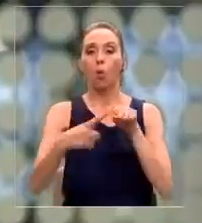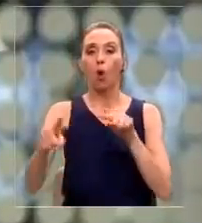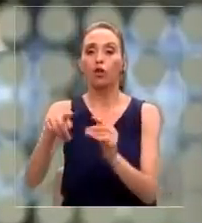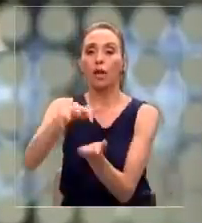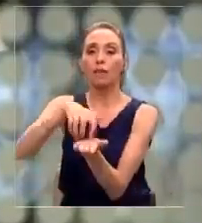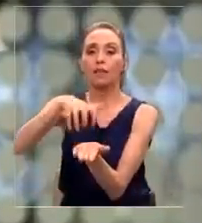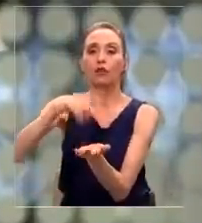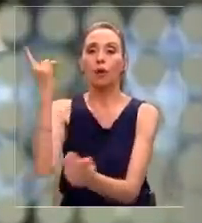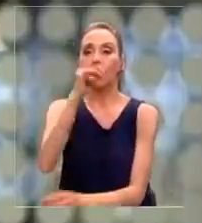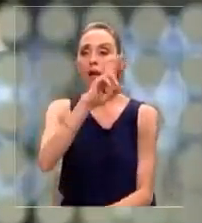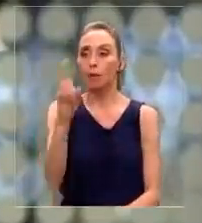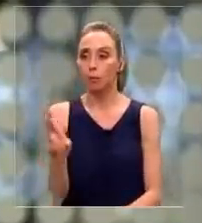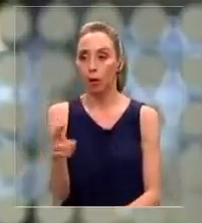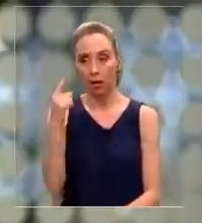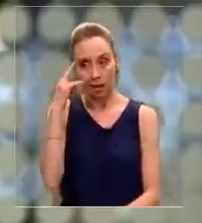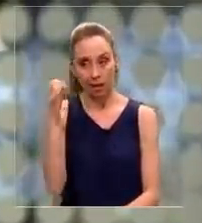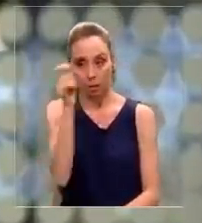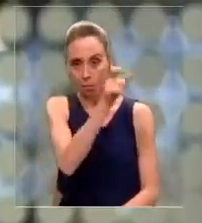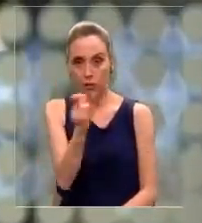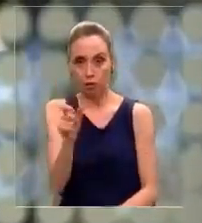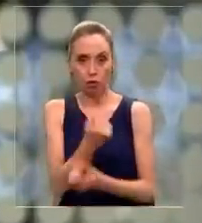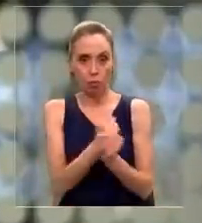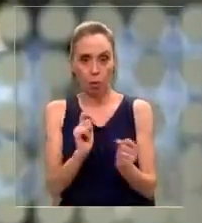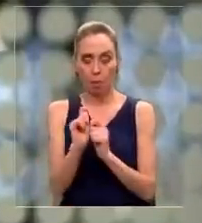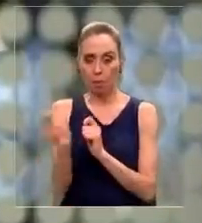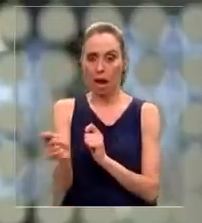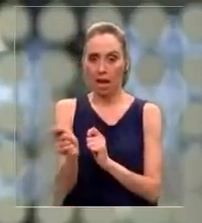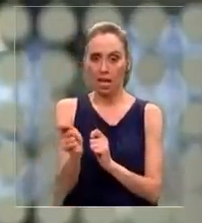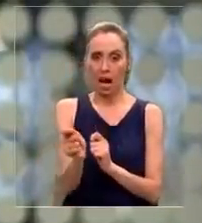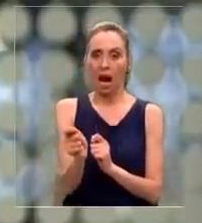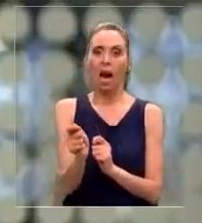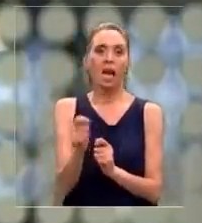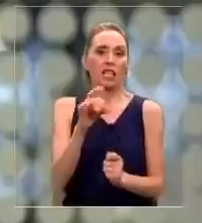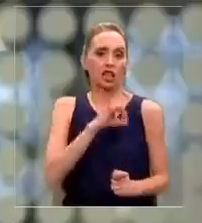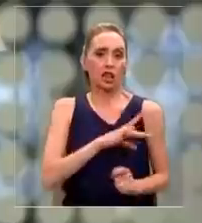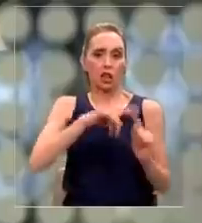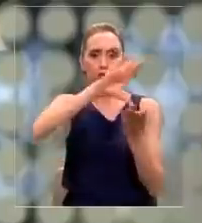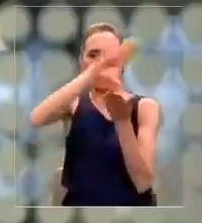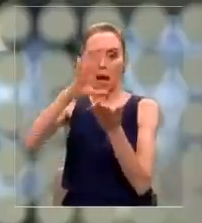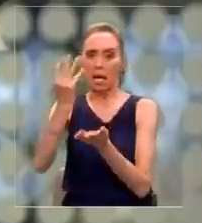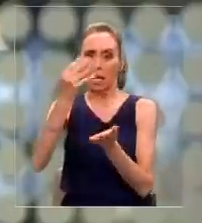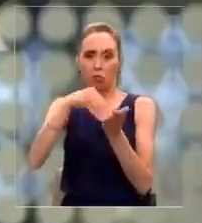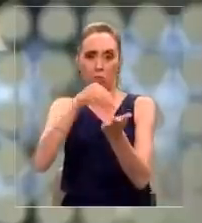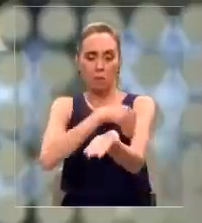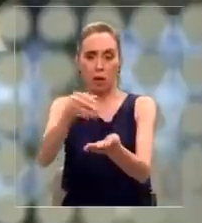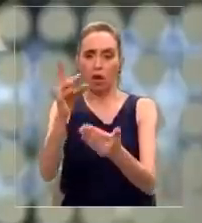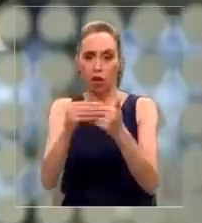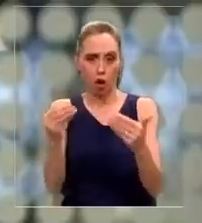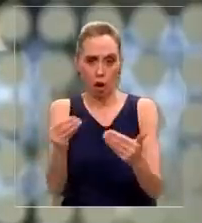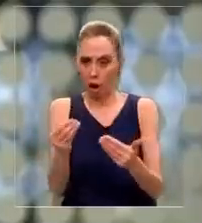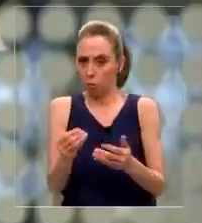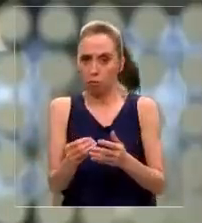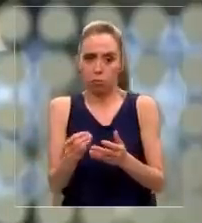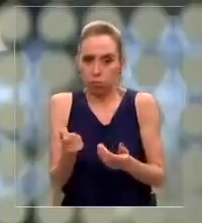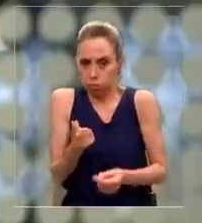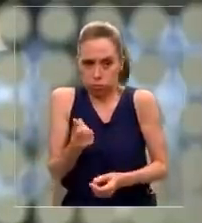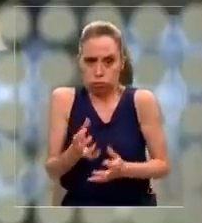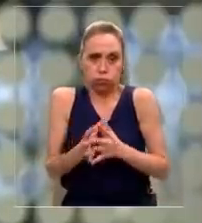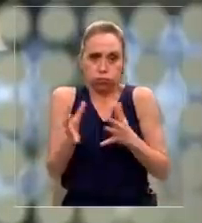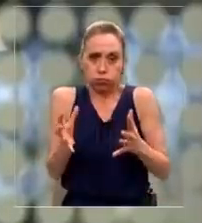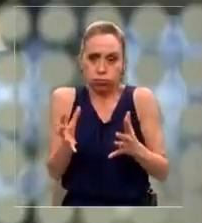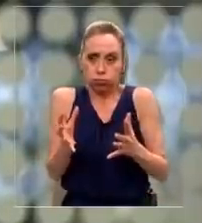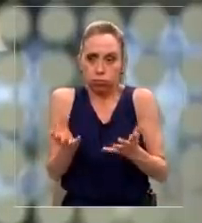Tesorería. Creo que nadie nunca va a pagar una cuota así en Chile ni en ningún lugar del mundo. Por ese monto,